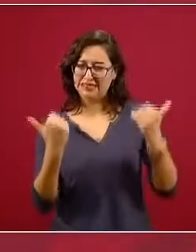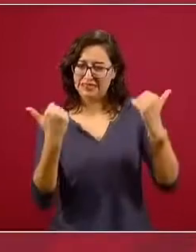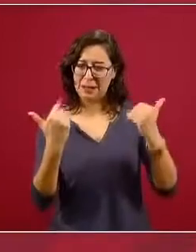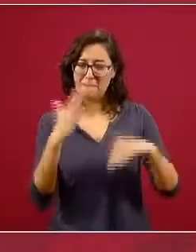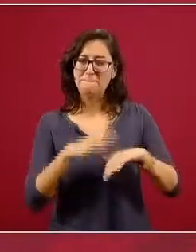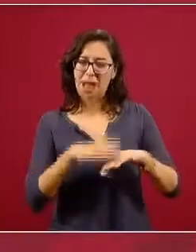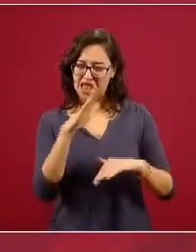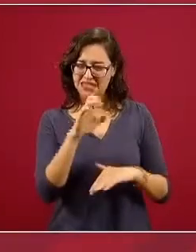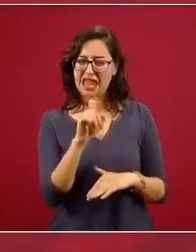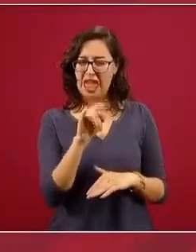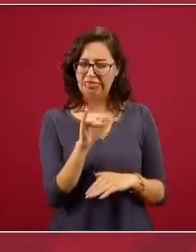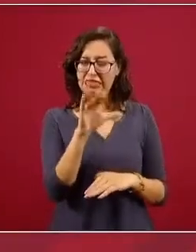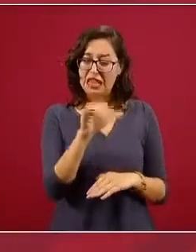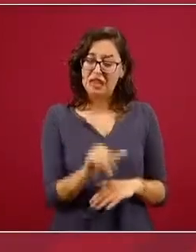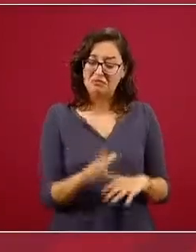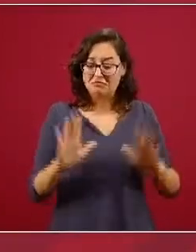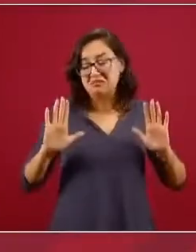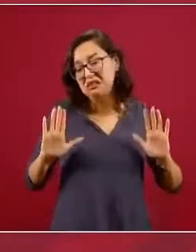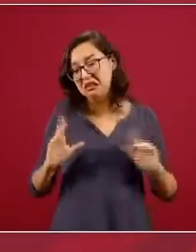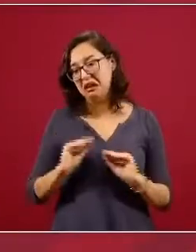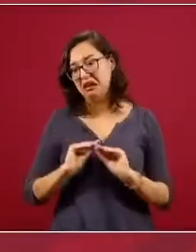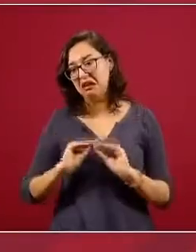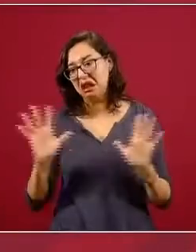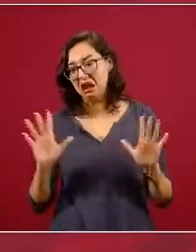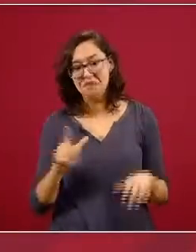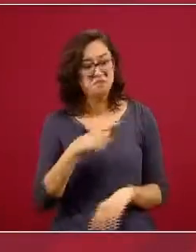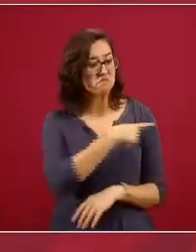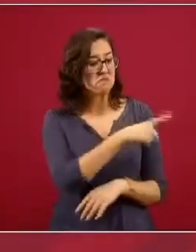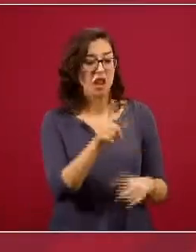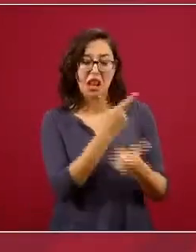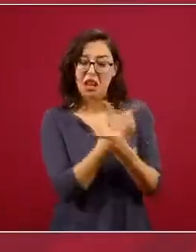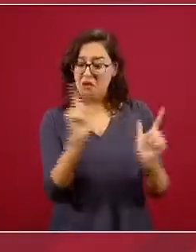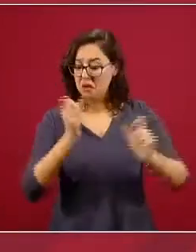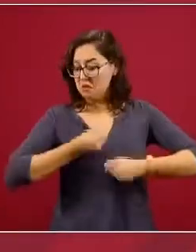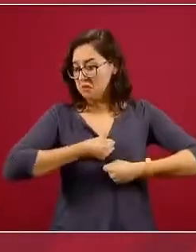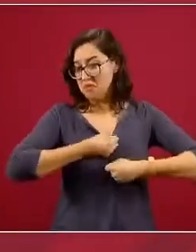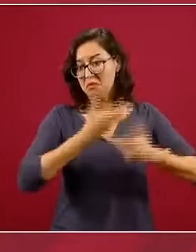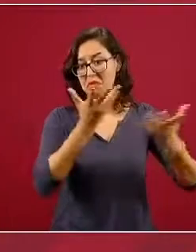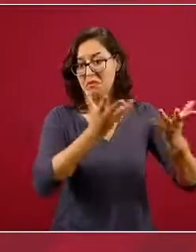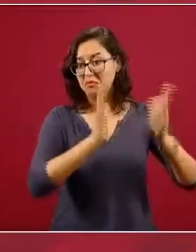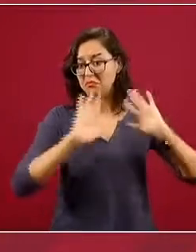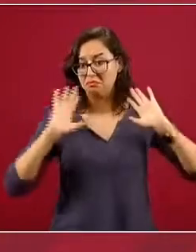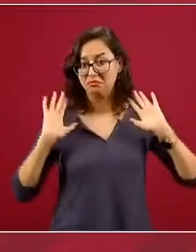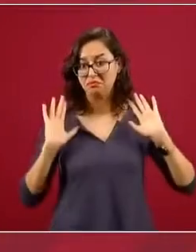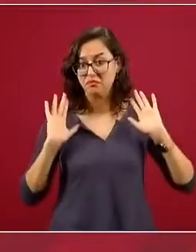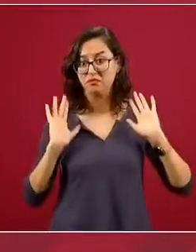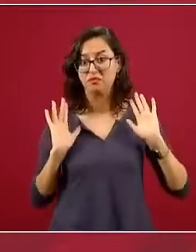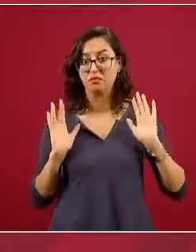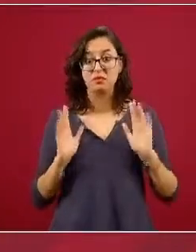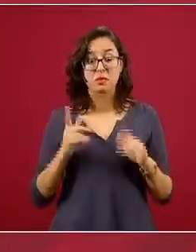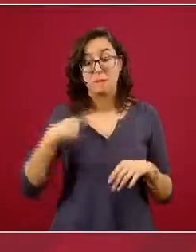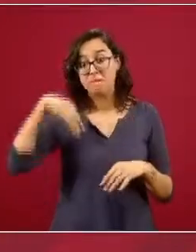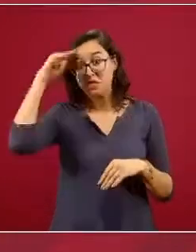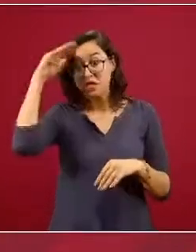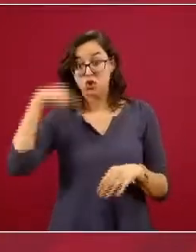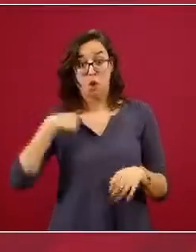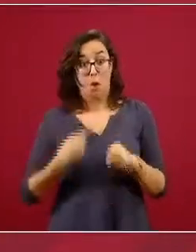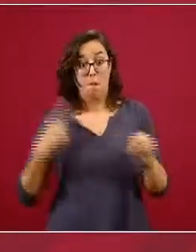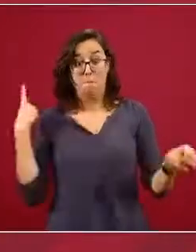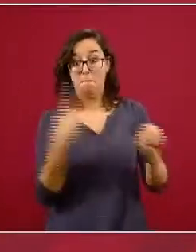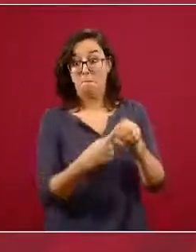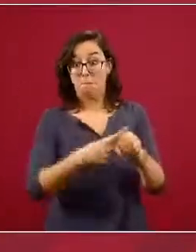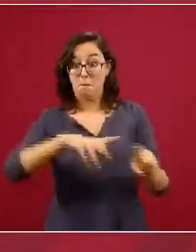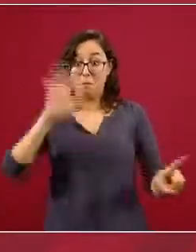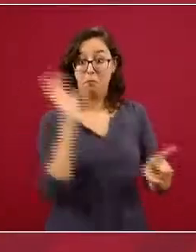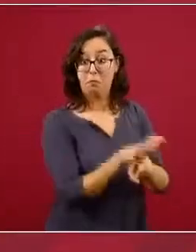Obviamente es libre cualquiera de expresar lo que quiera y tenemos una prensa libre en México, que no se vaya a interpretar, como ha ocurrido en otras ocasiones, de que yo le estoy